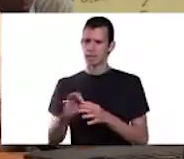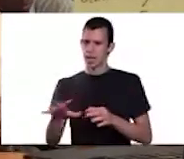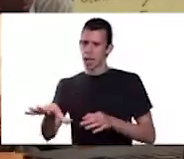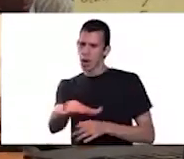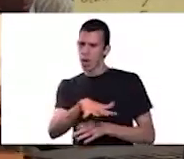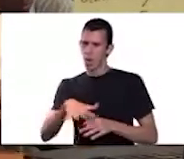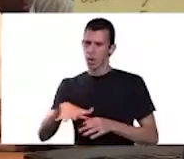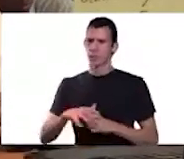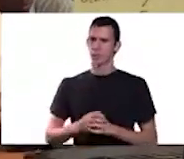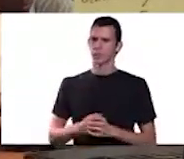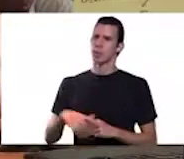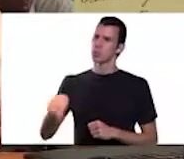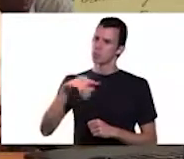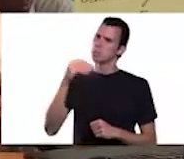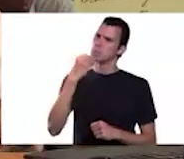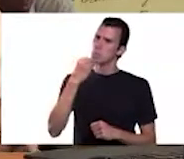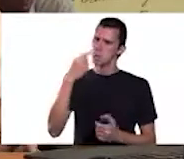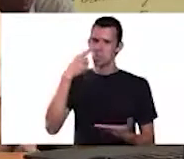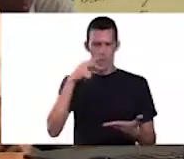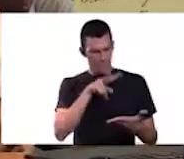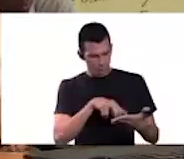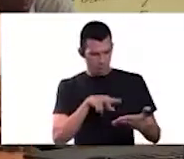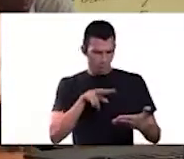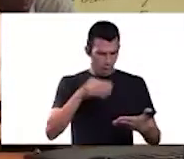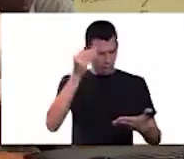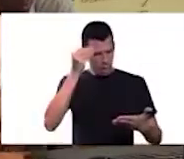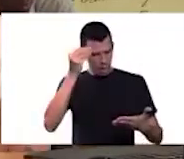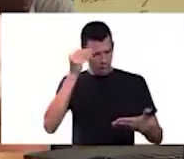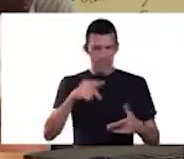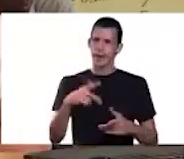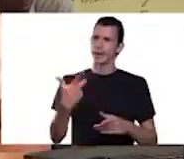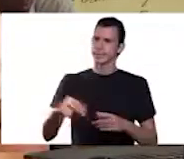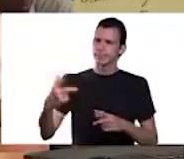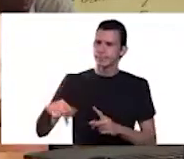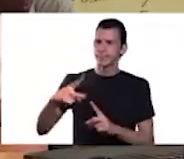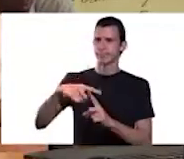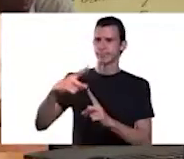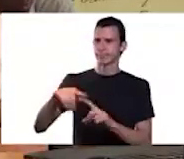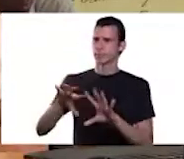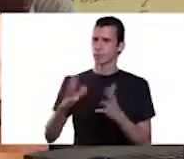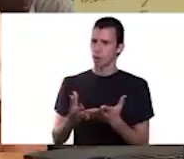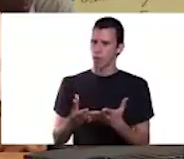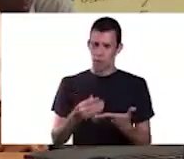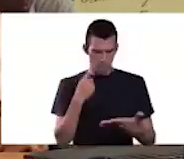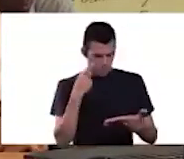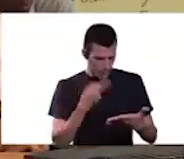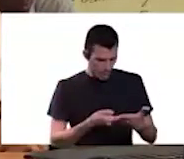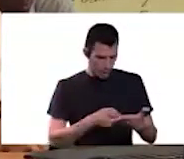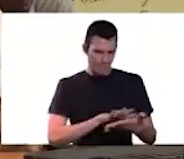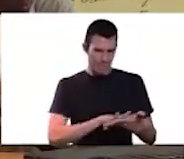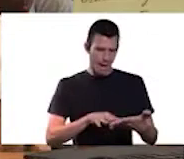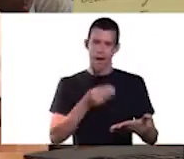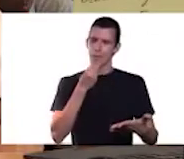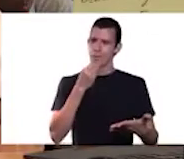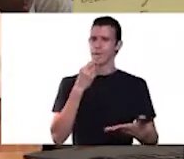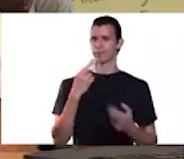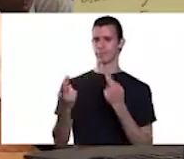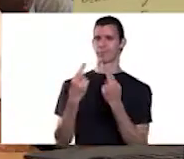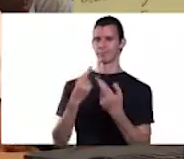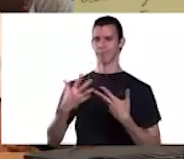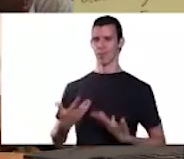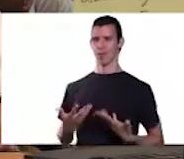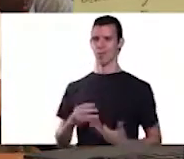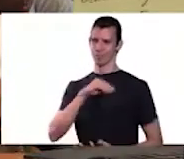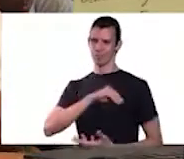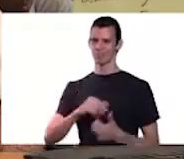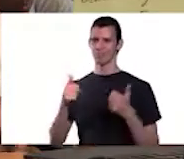para hacer ejercicio y luego poder responder y poder sentirse cómodo poder